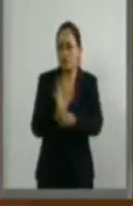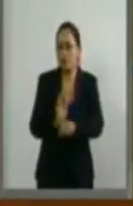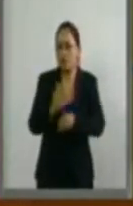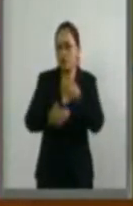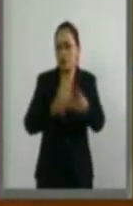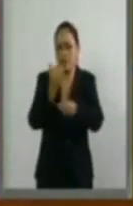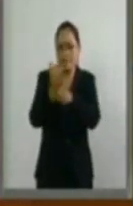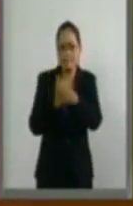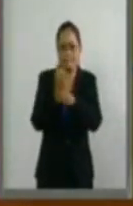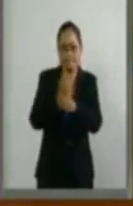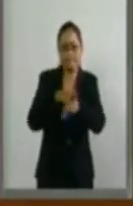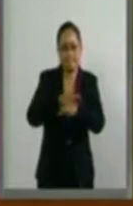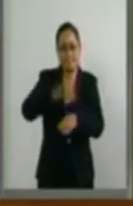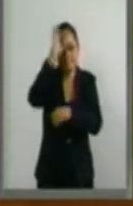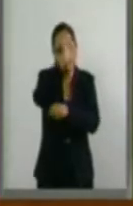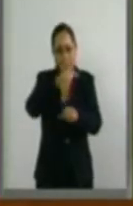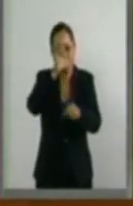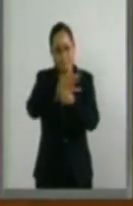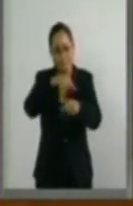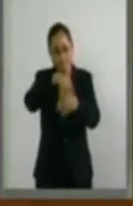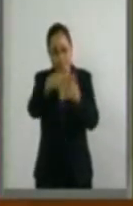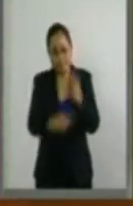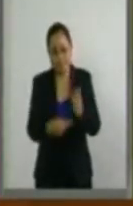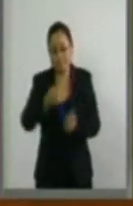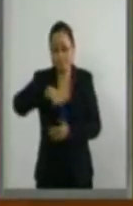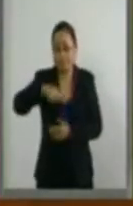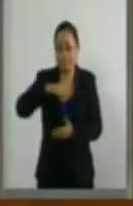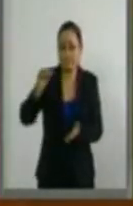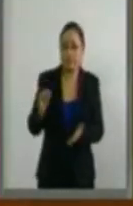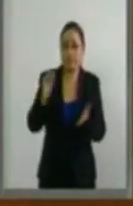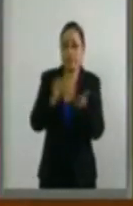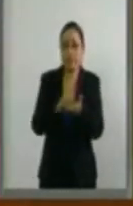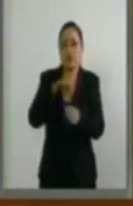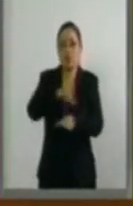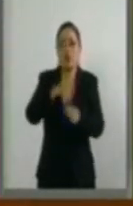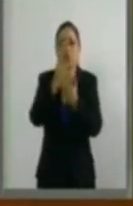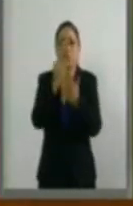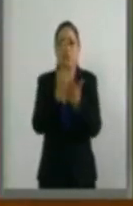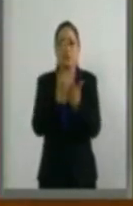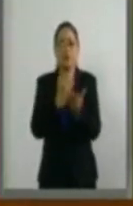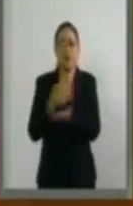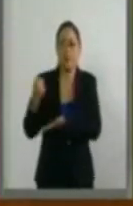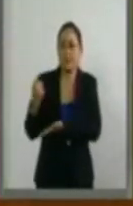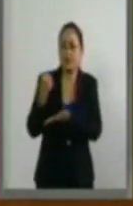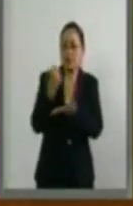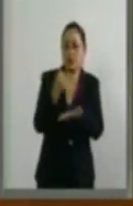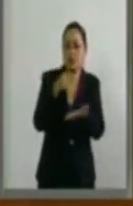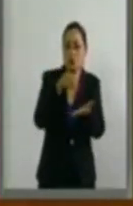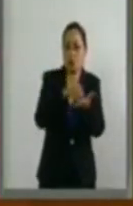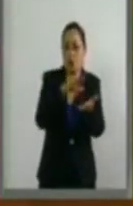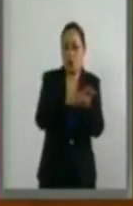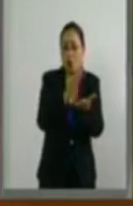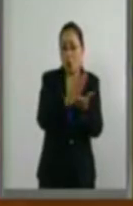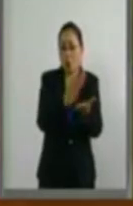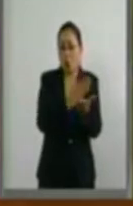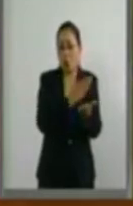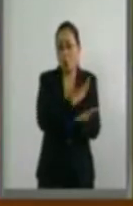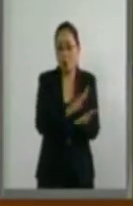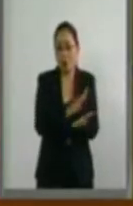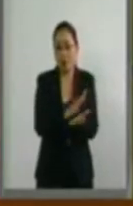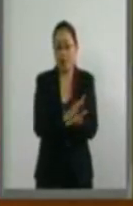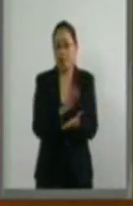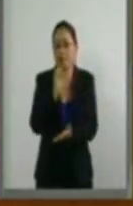e investigación de la cultura, considerados dentro de las disposiciones presupuestales vigentes, se buscó